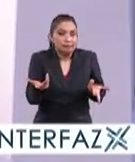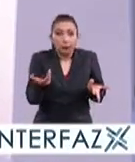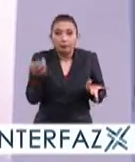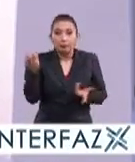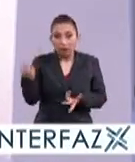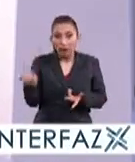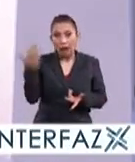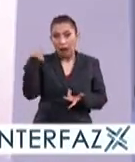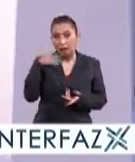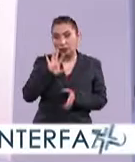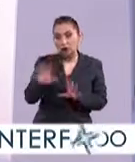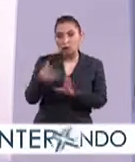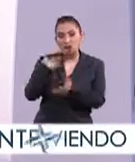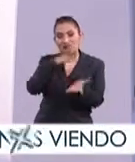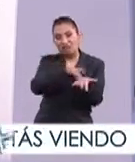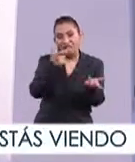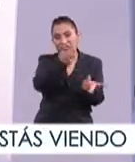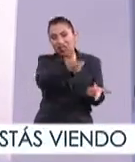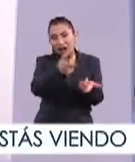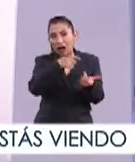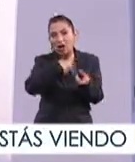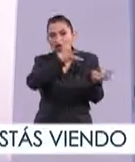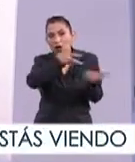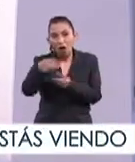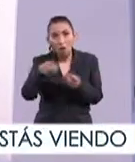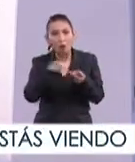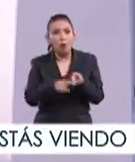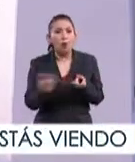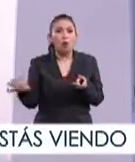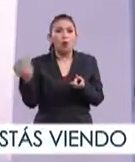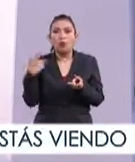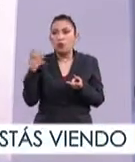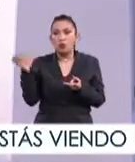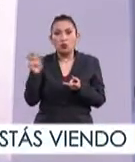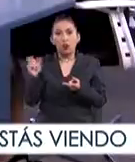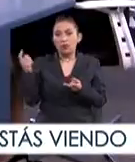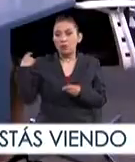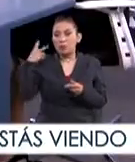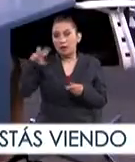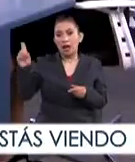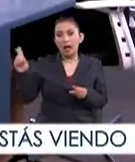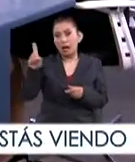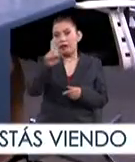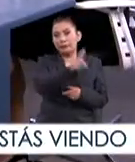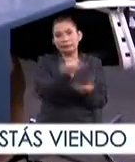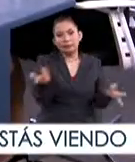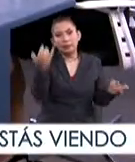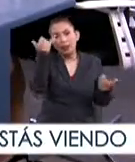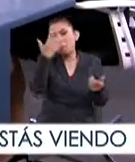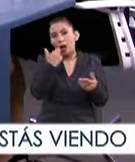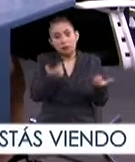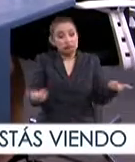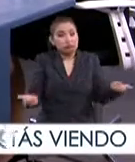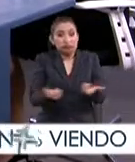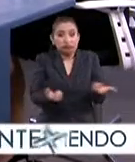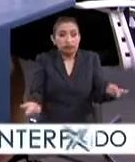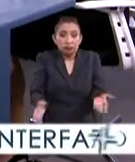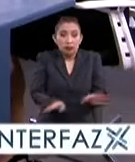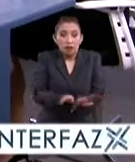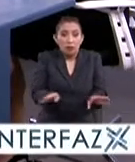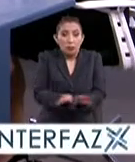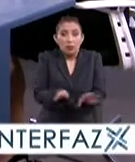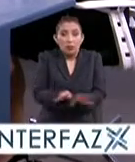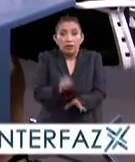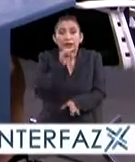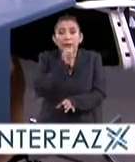fueron víctimas de extorsiones o de robo durante el trayecto. Entonces,